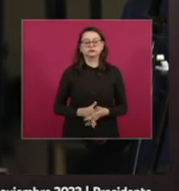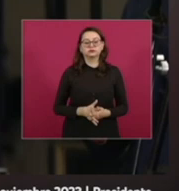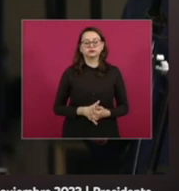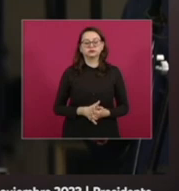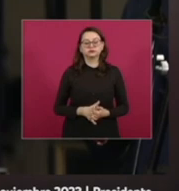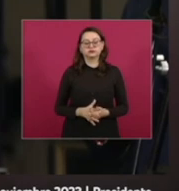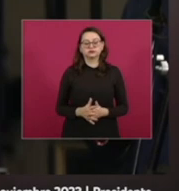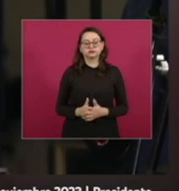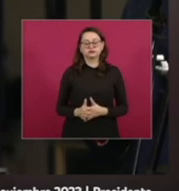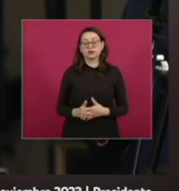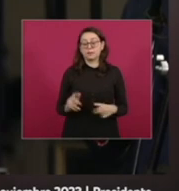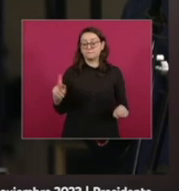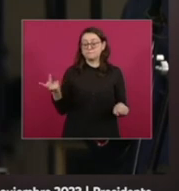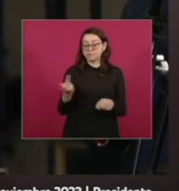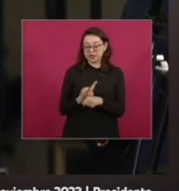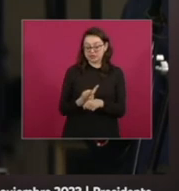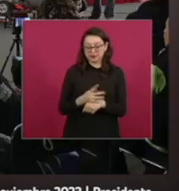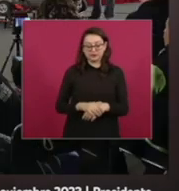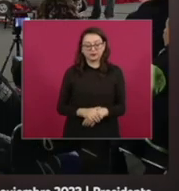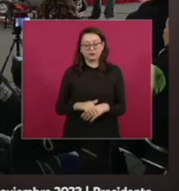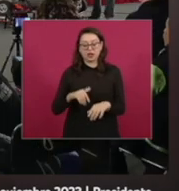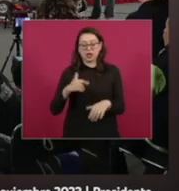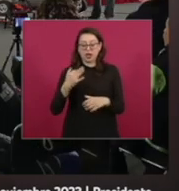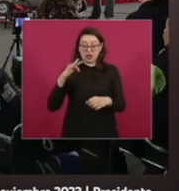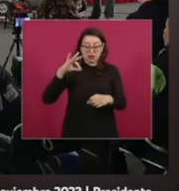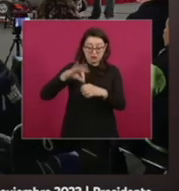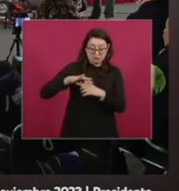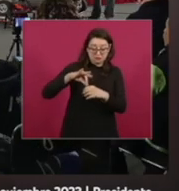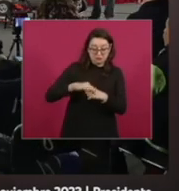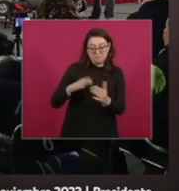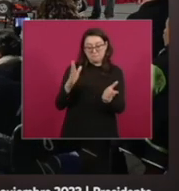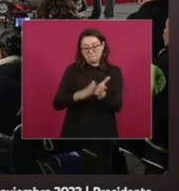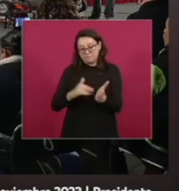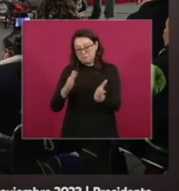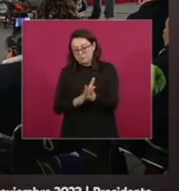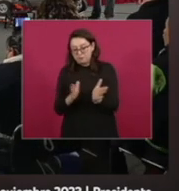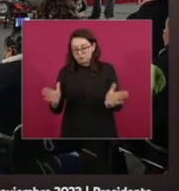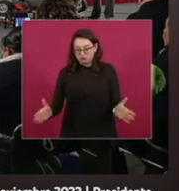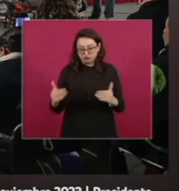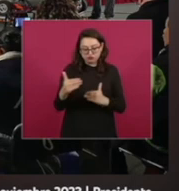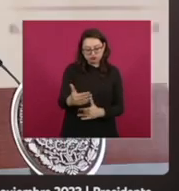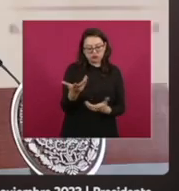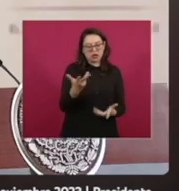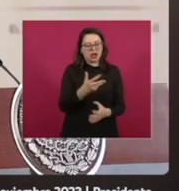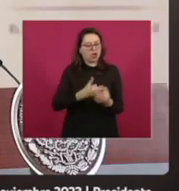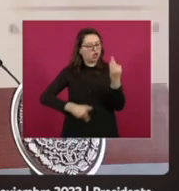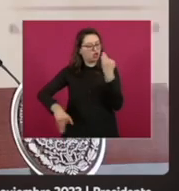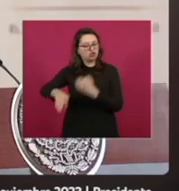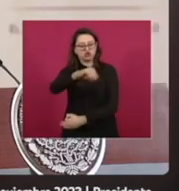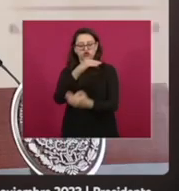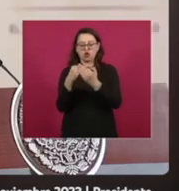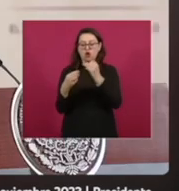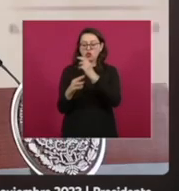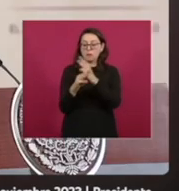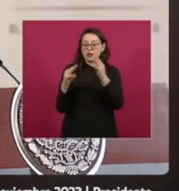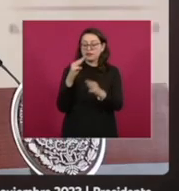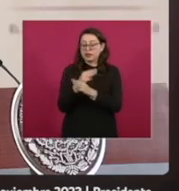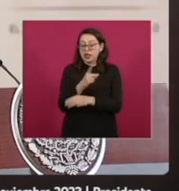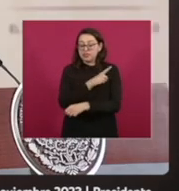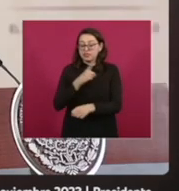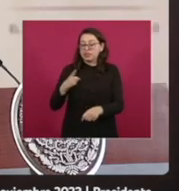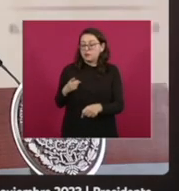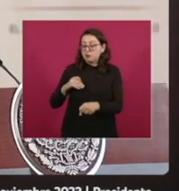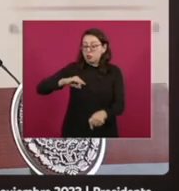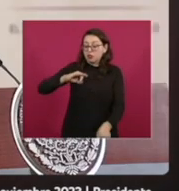requieren en las elecciones son considerados elementos de seguridad nacional y que tienen que tener una alta